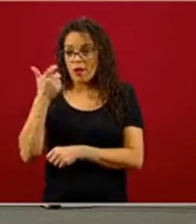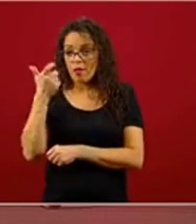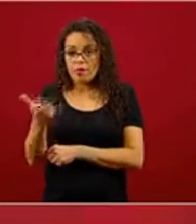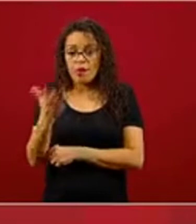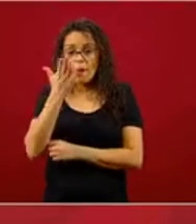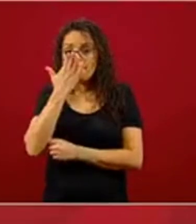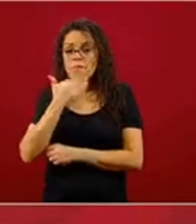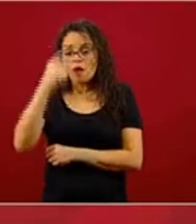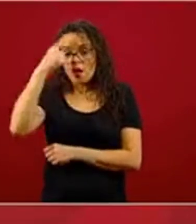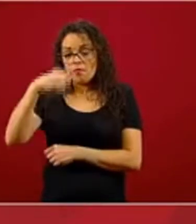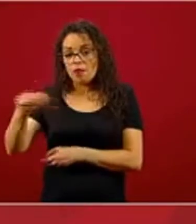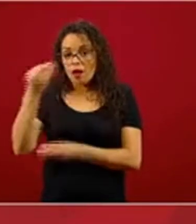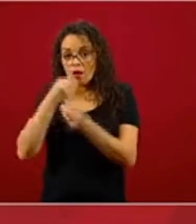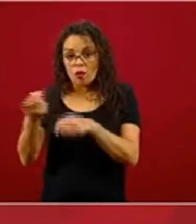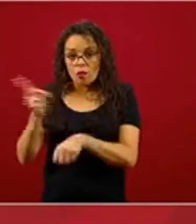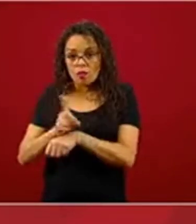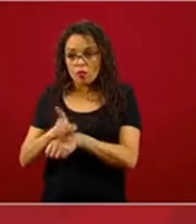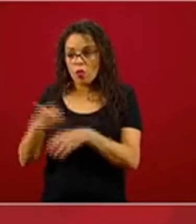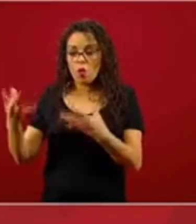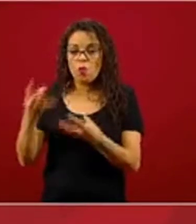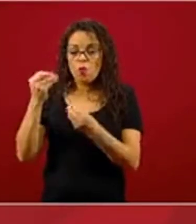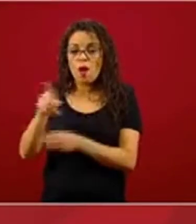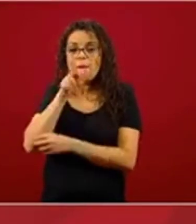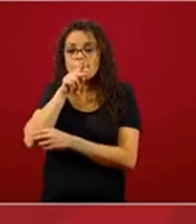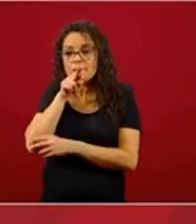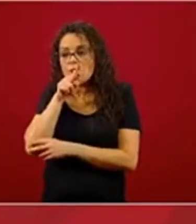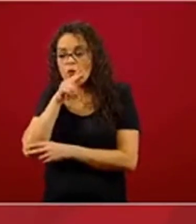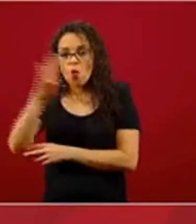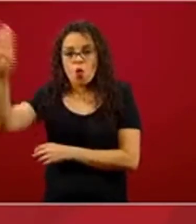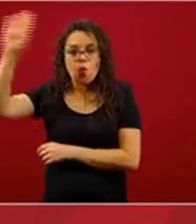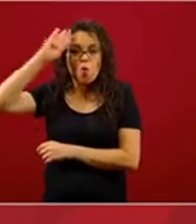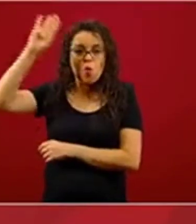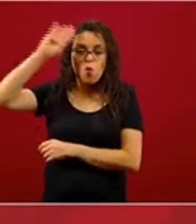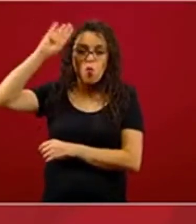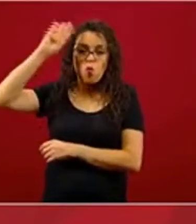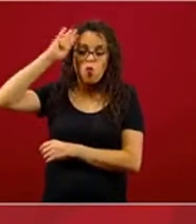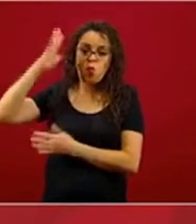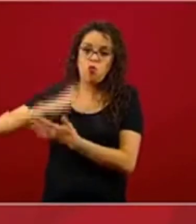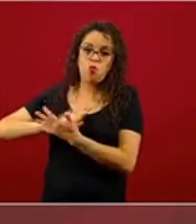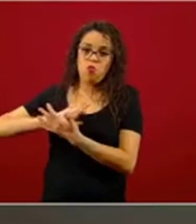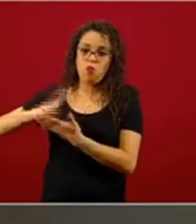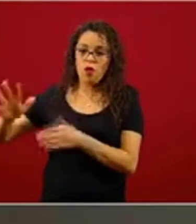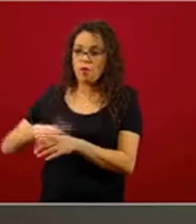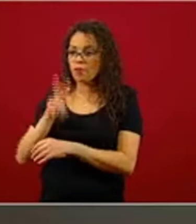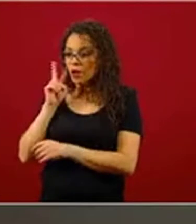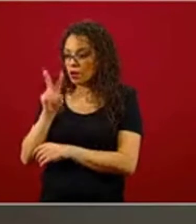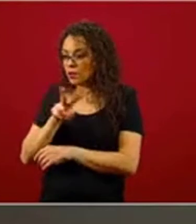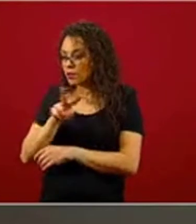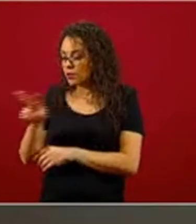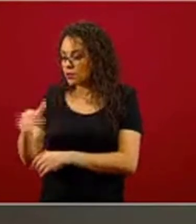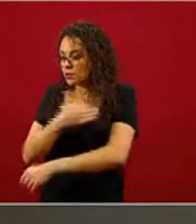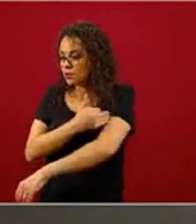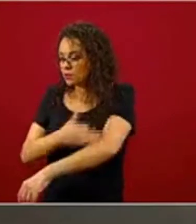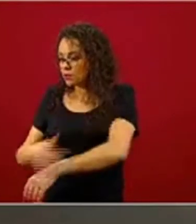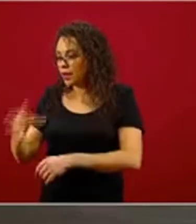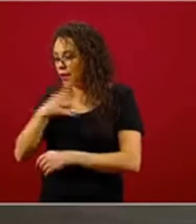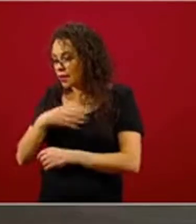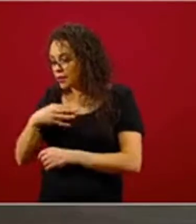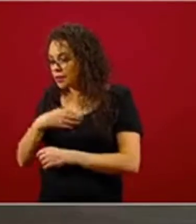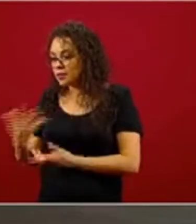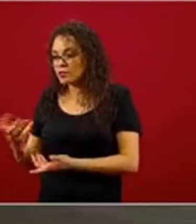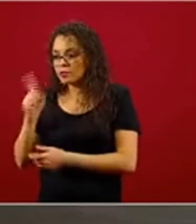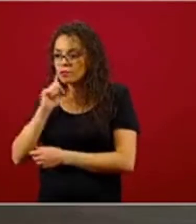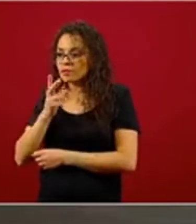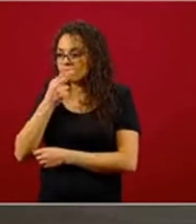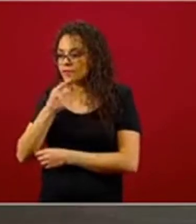una angustia extrema de ver a sí mismo, a sus familiares, a sus hijos e hijas,